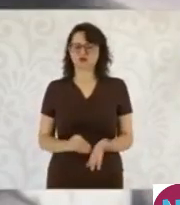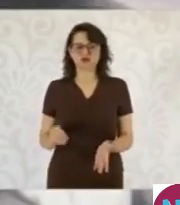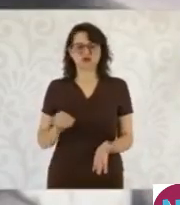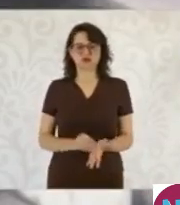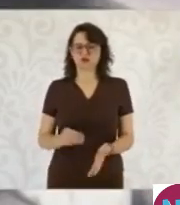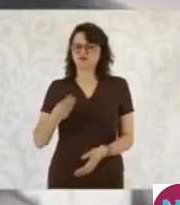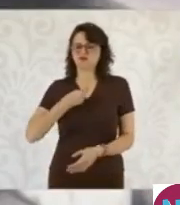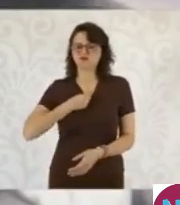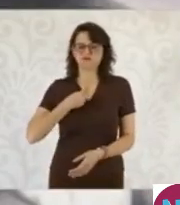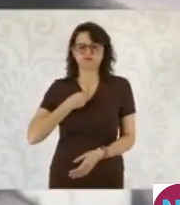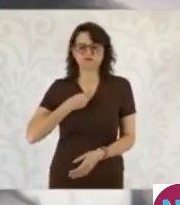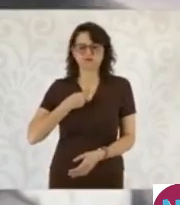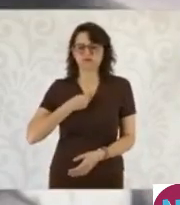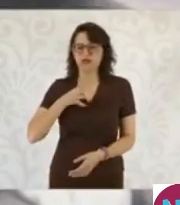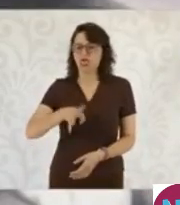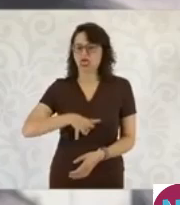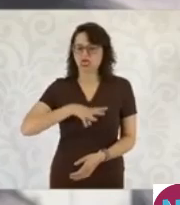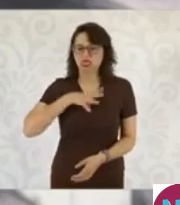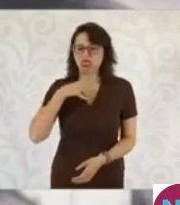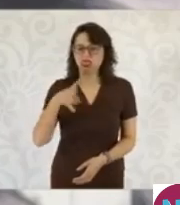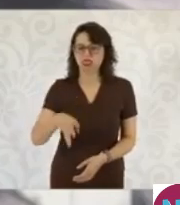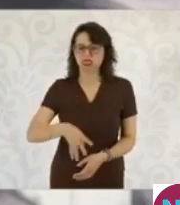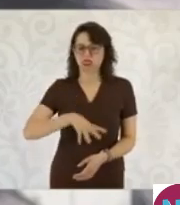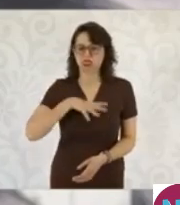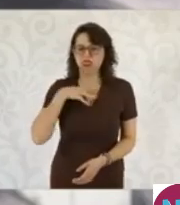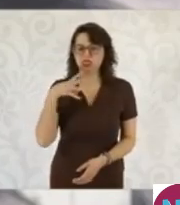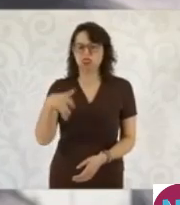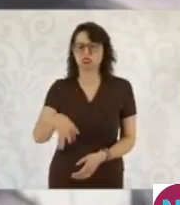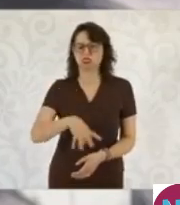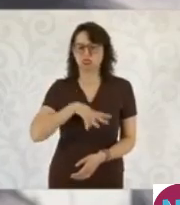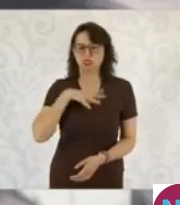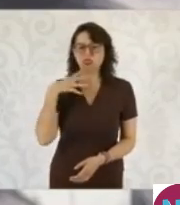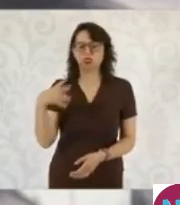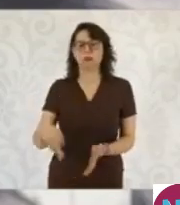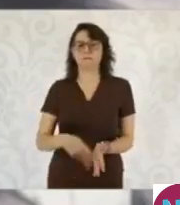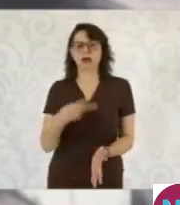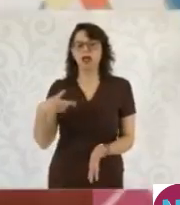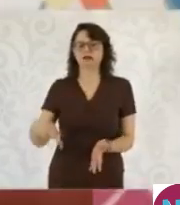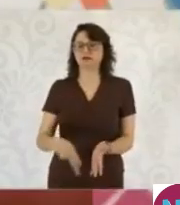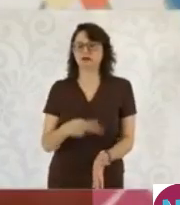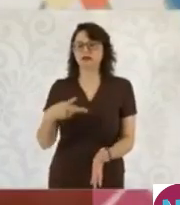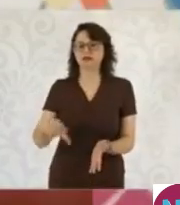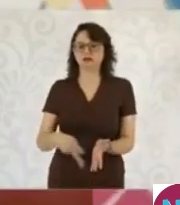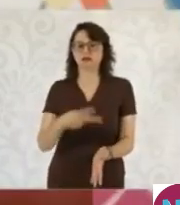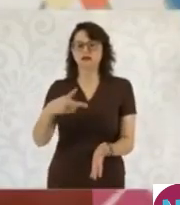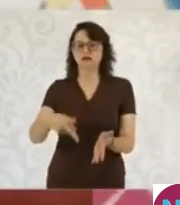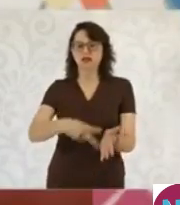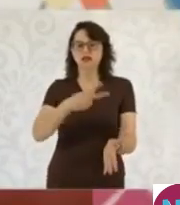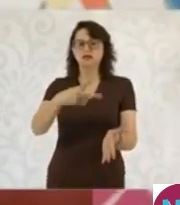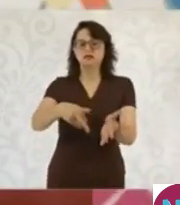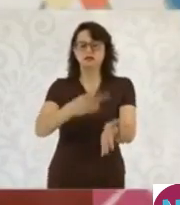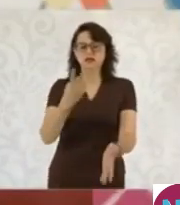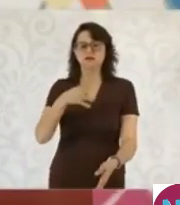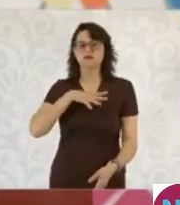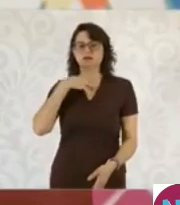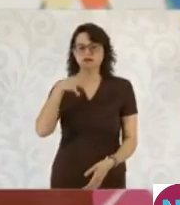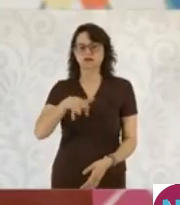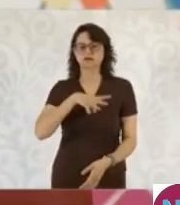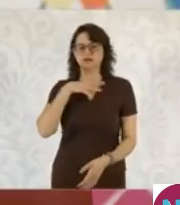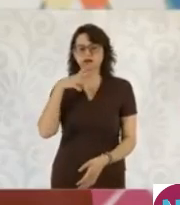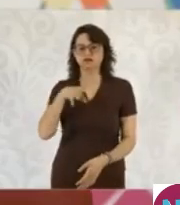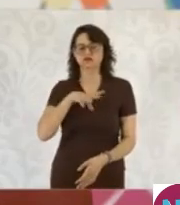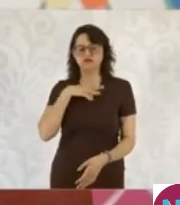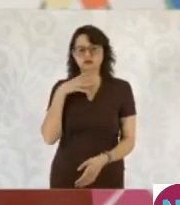cuando aparece vómito persistente 3 o más en 1 hora o 4 o más en 6 horas,